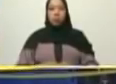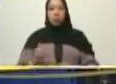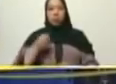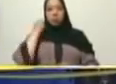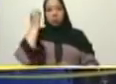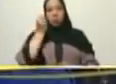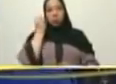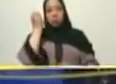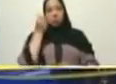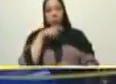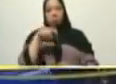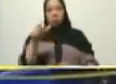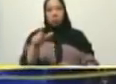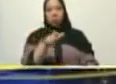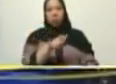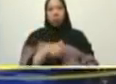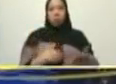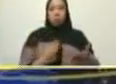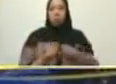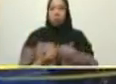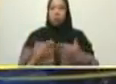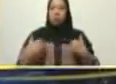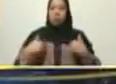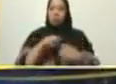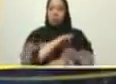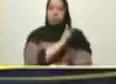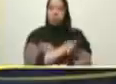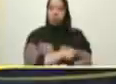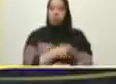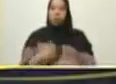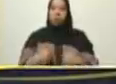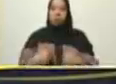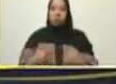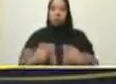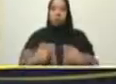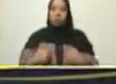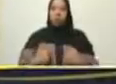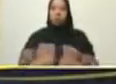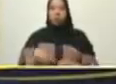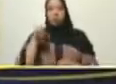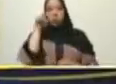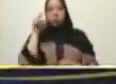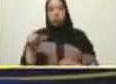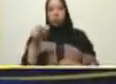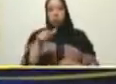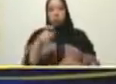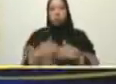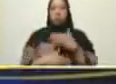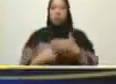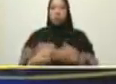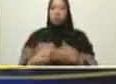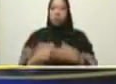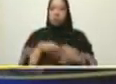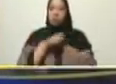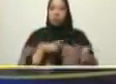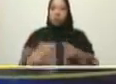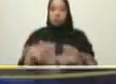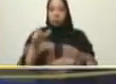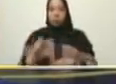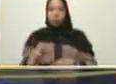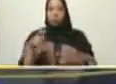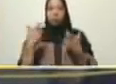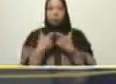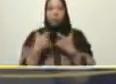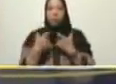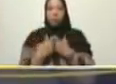en el pueblo en su sentimiento en su fuerza de resistencia en el pueblo que siempre está en la vanguardia el pueblo